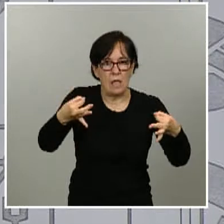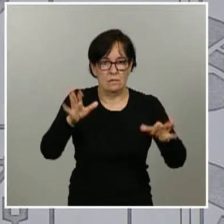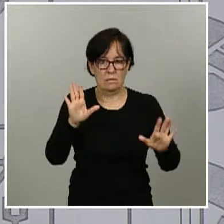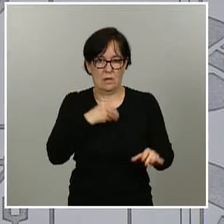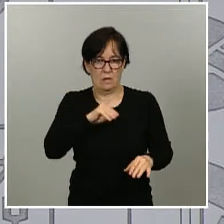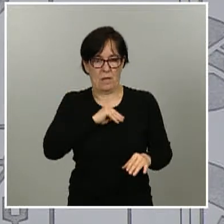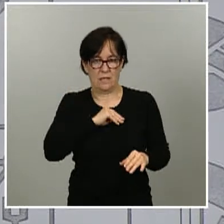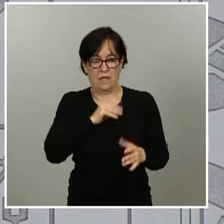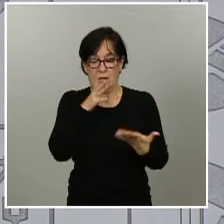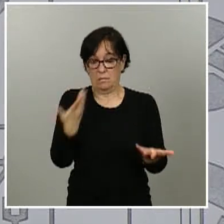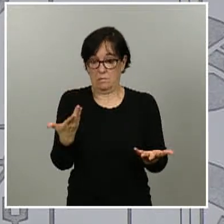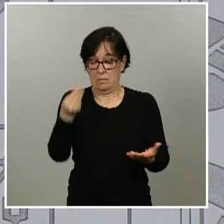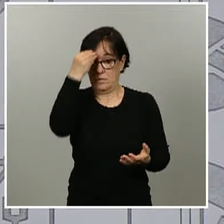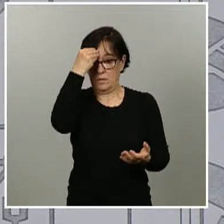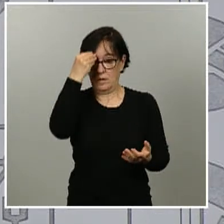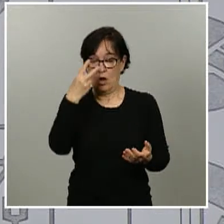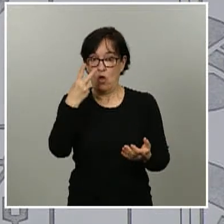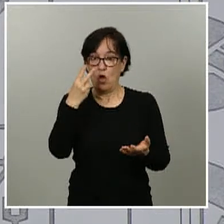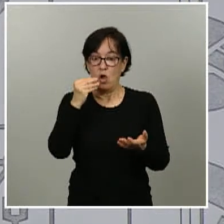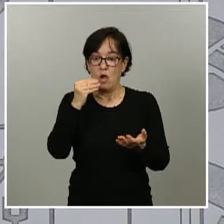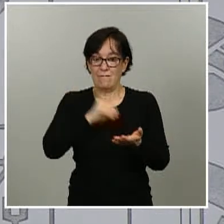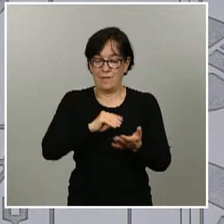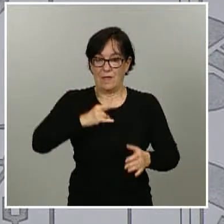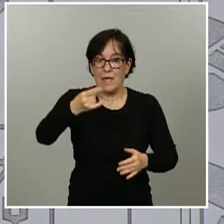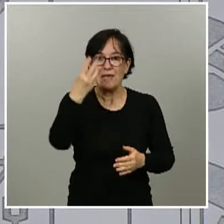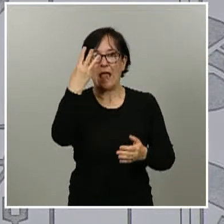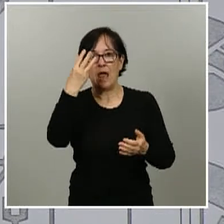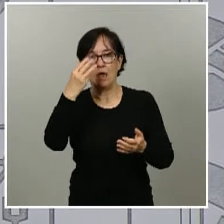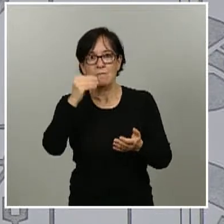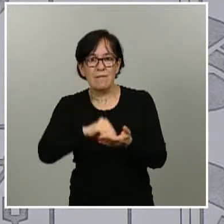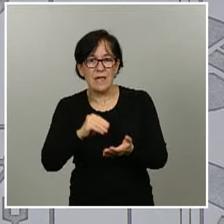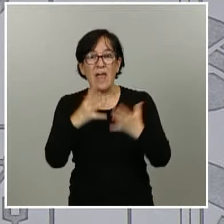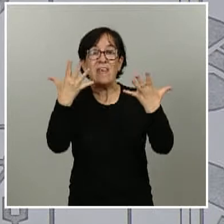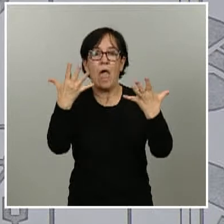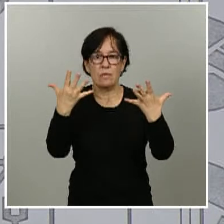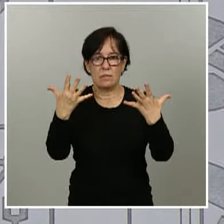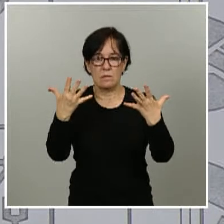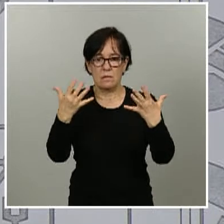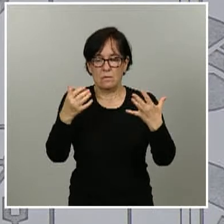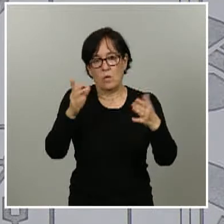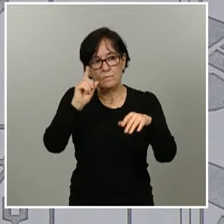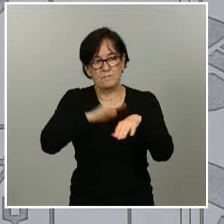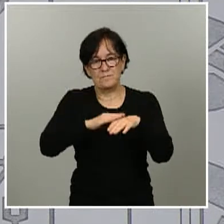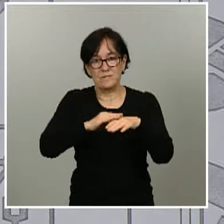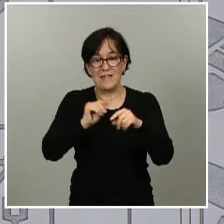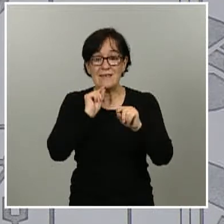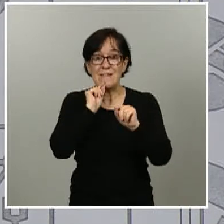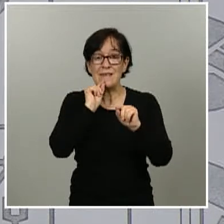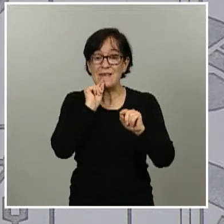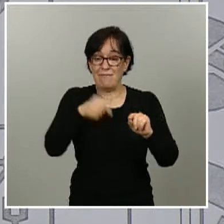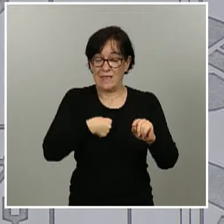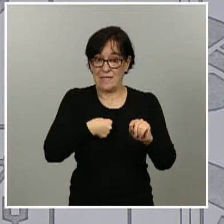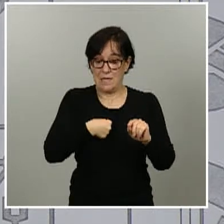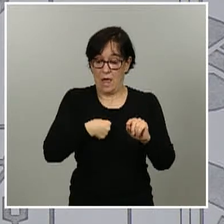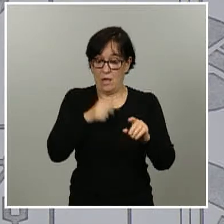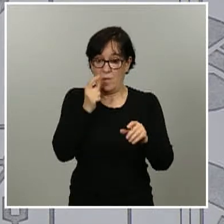tenemos 2 veces más casos, 3 veces más casos, 10 veces más casos, infectados de los que el